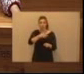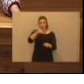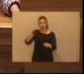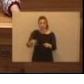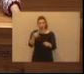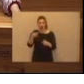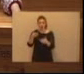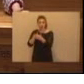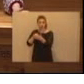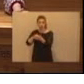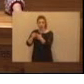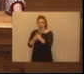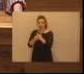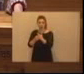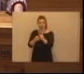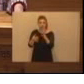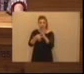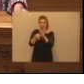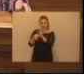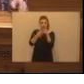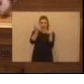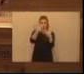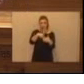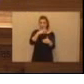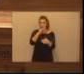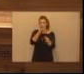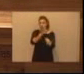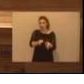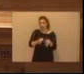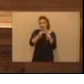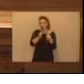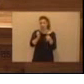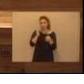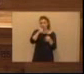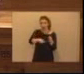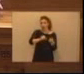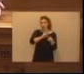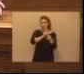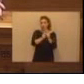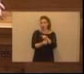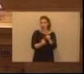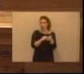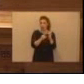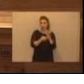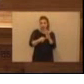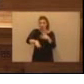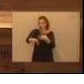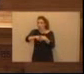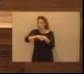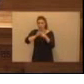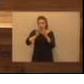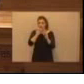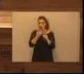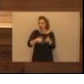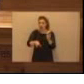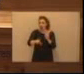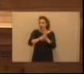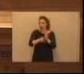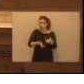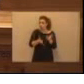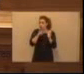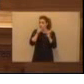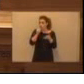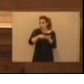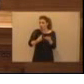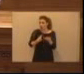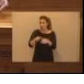un proyecto. Siempre existieron y van a seguir existiendo los modificados de proyectos y complementarios que permite la ley de contratos del Estado